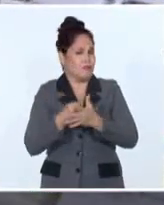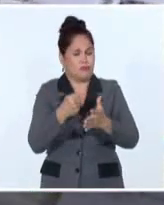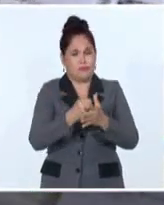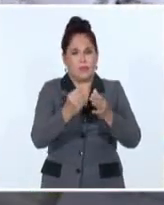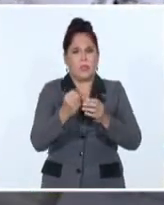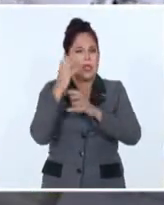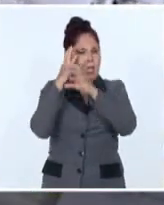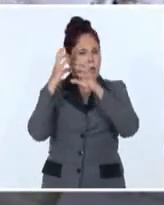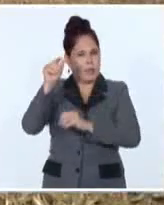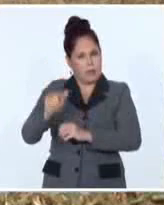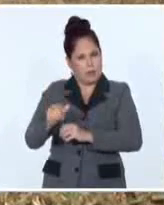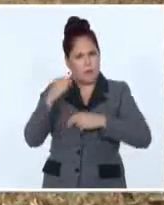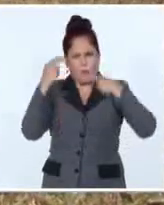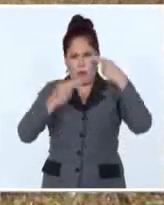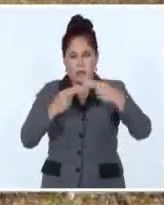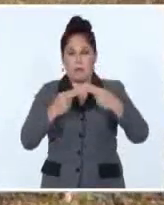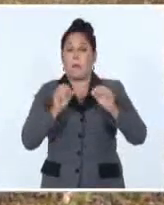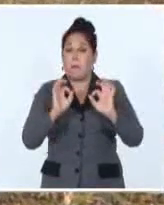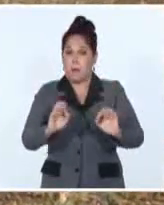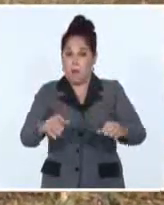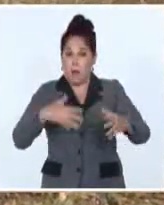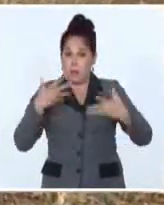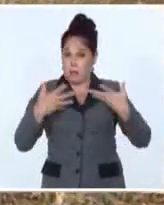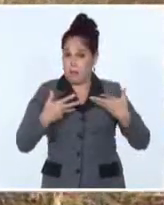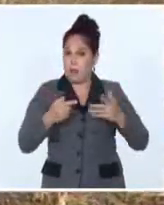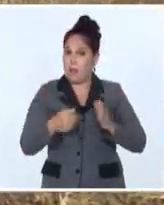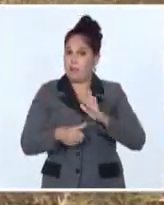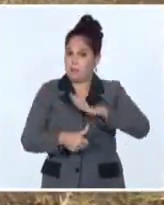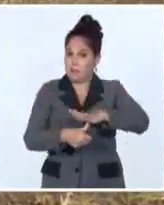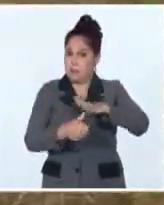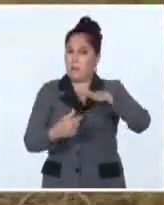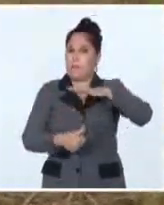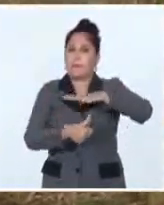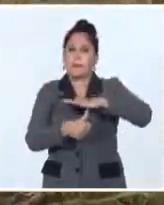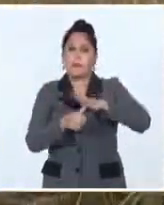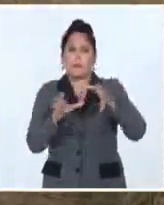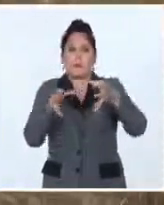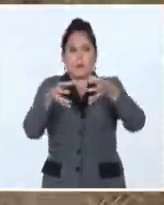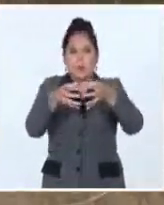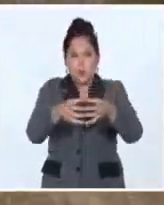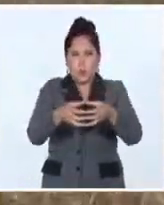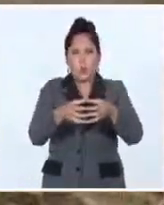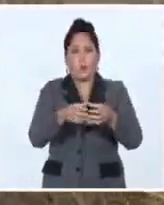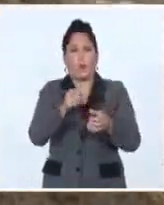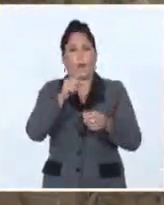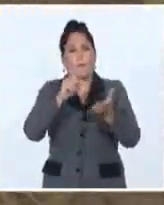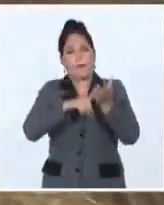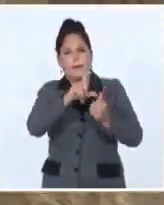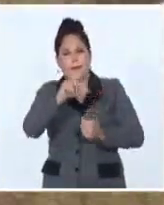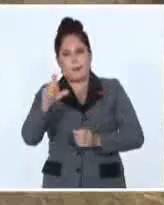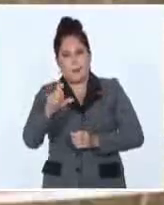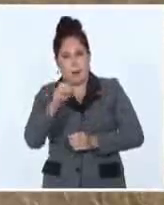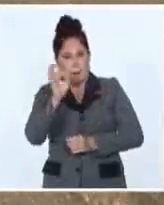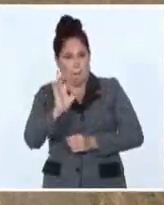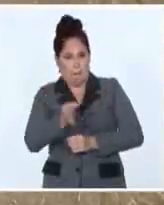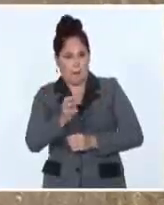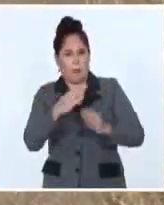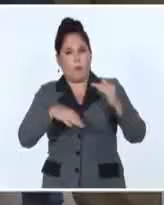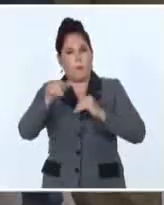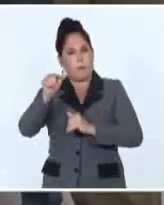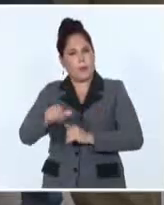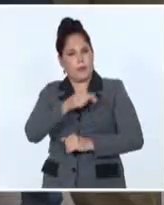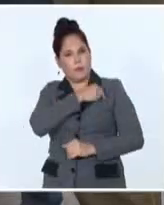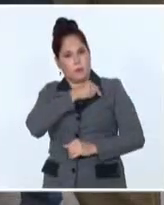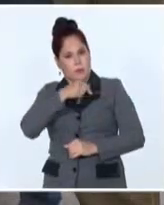ciencia. El acto de conmemoración fue presidido por el miembro del Buró Político del Comité Central del Partido y ministro del